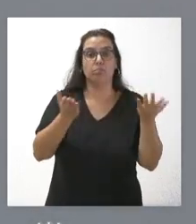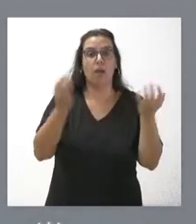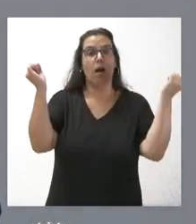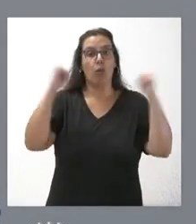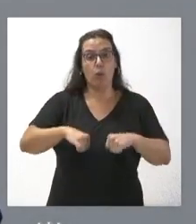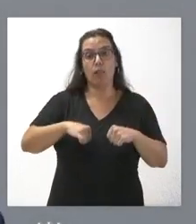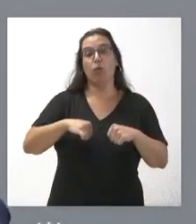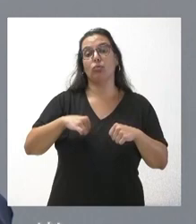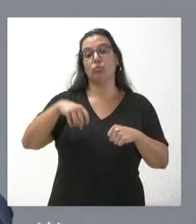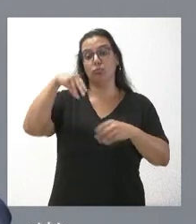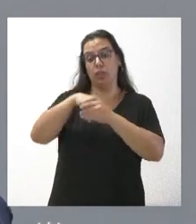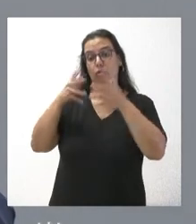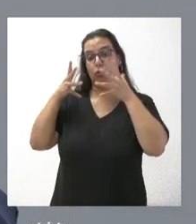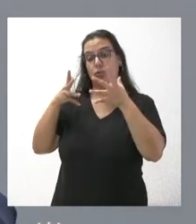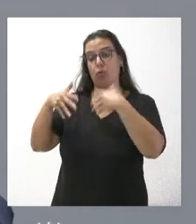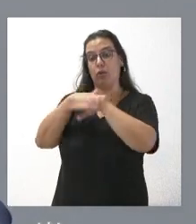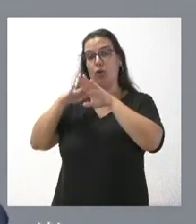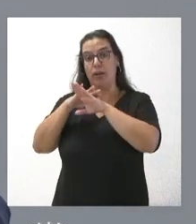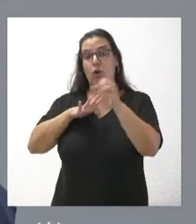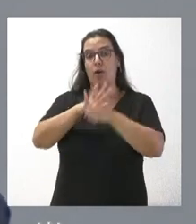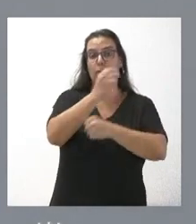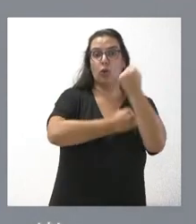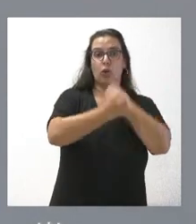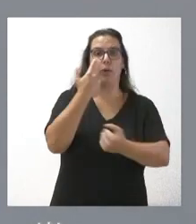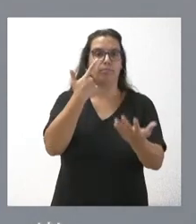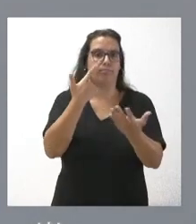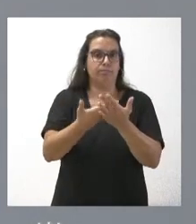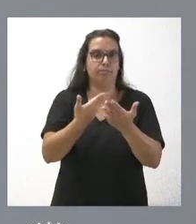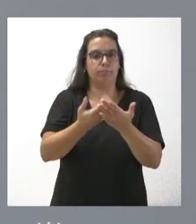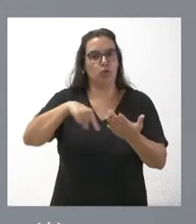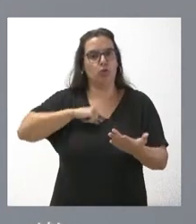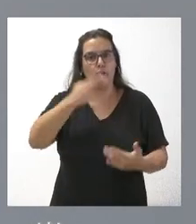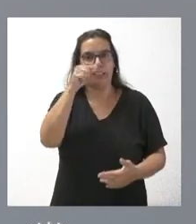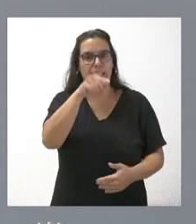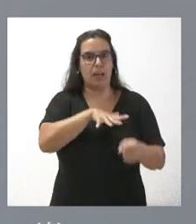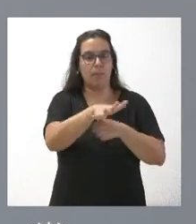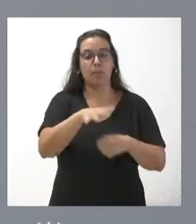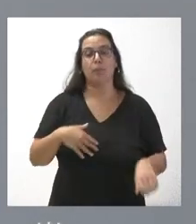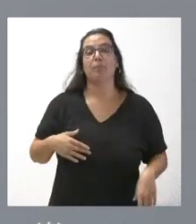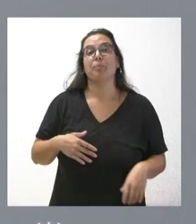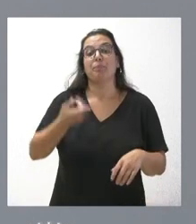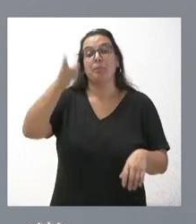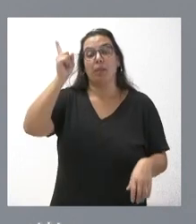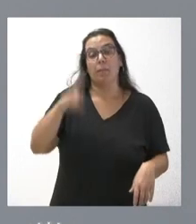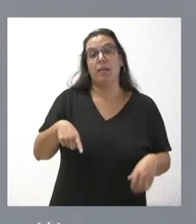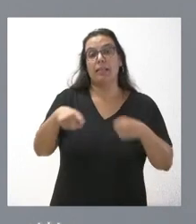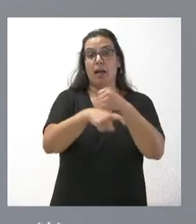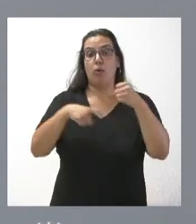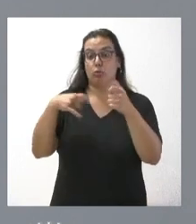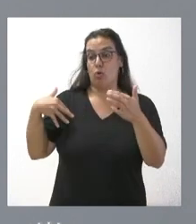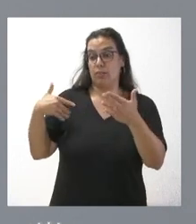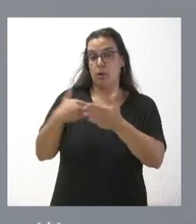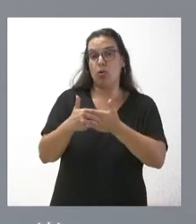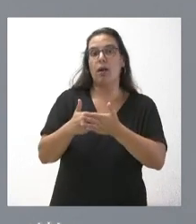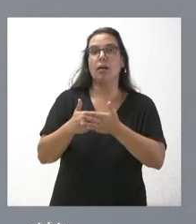acuerdos del Consejo de Gobierno en el ámbito económico que reflejan el interés que tenemos por este ámbito. En estas semanas que llevamos en el mes de agosto,